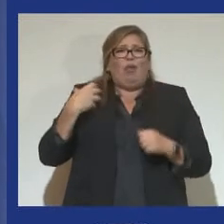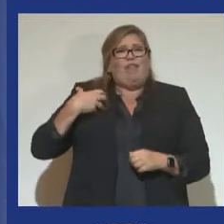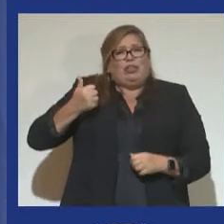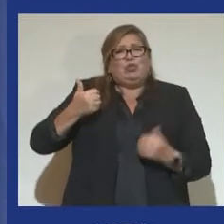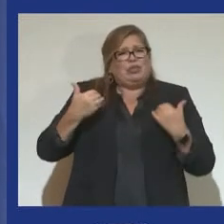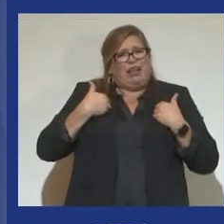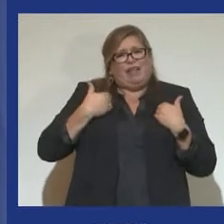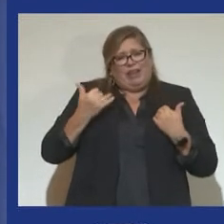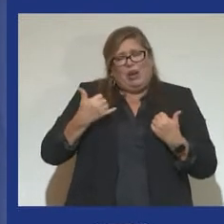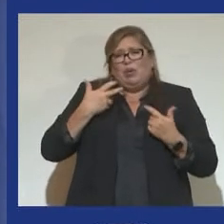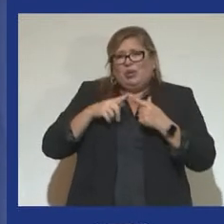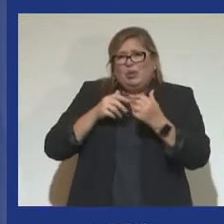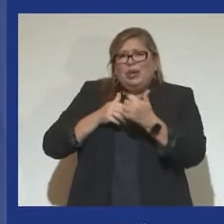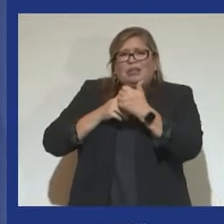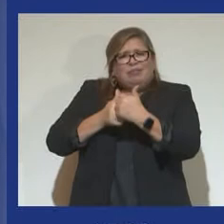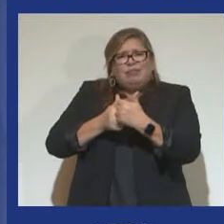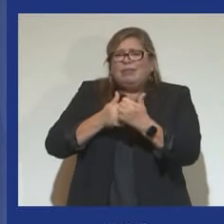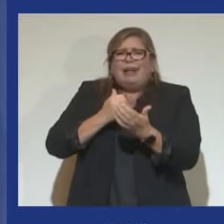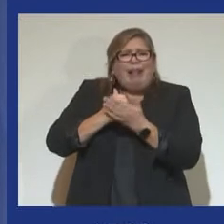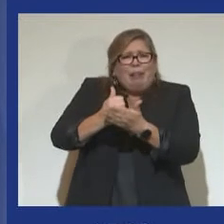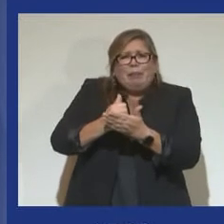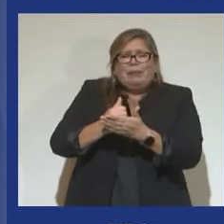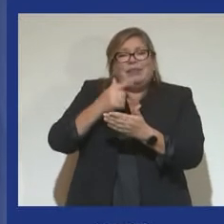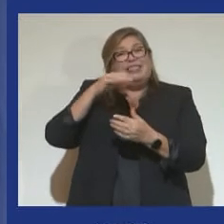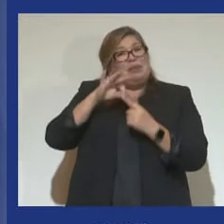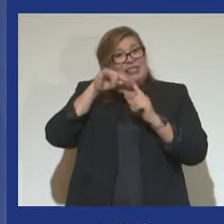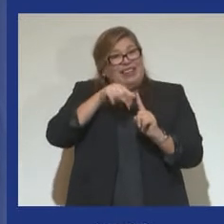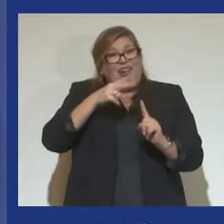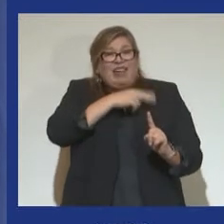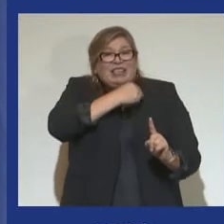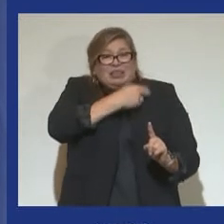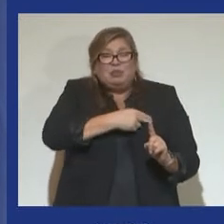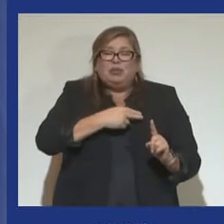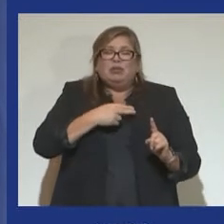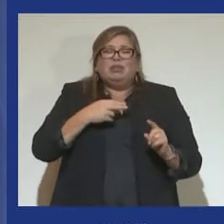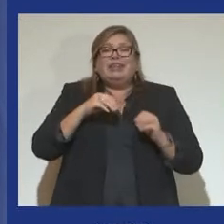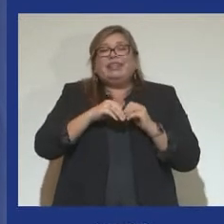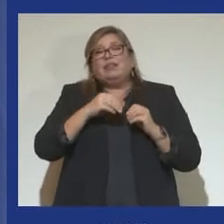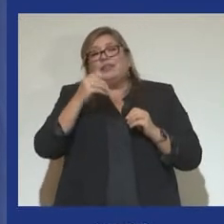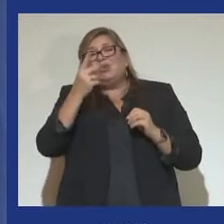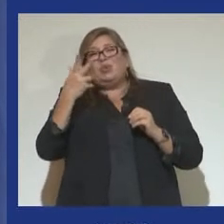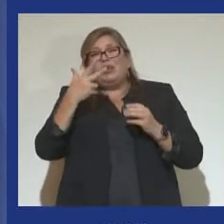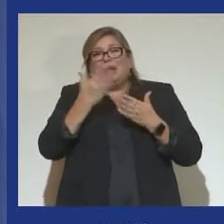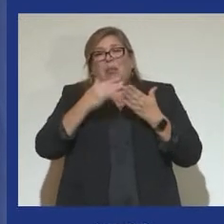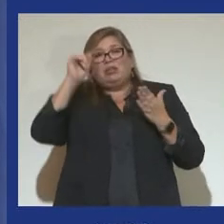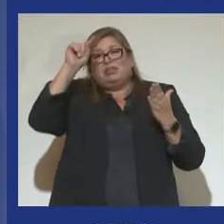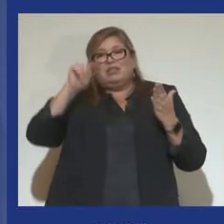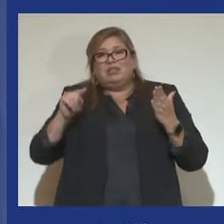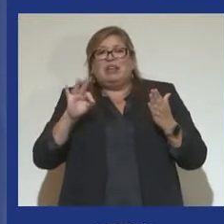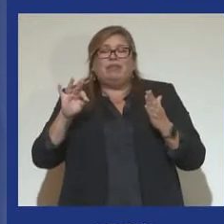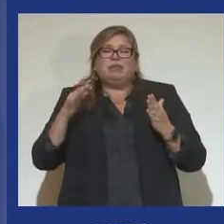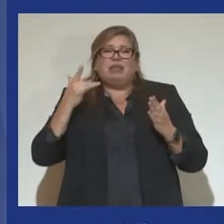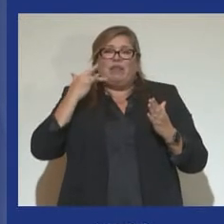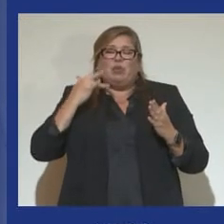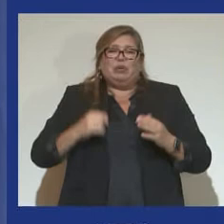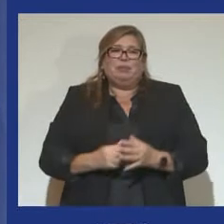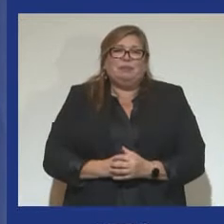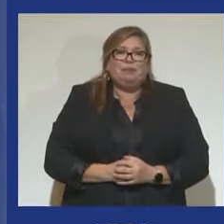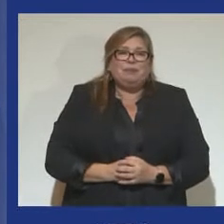cuidado de salud en esta pandemia particularmente en hospitales y notablemente en dos o tres partes del estado